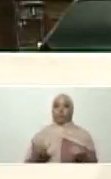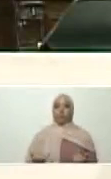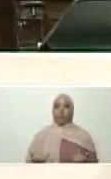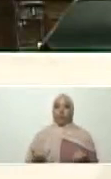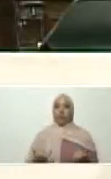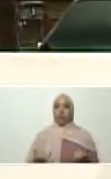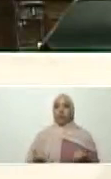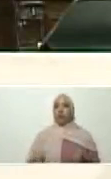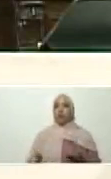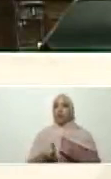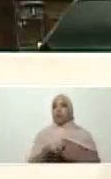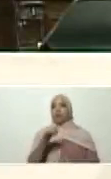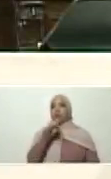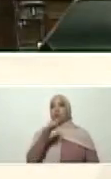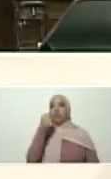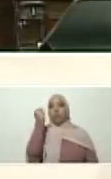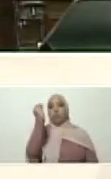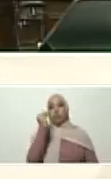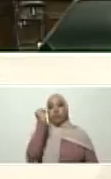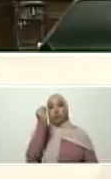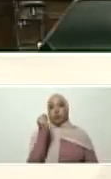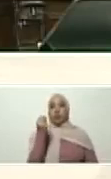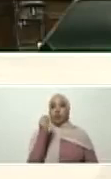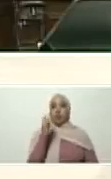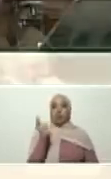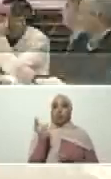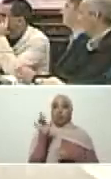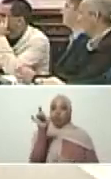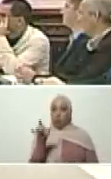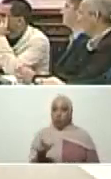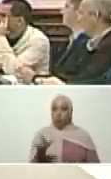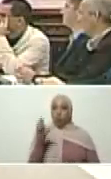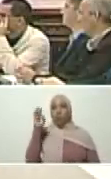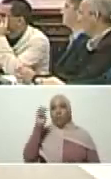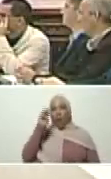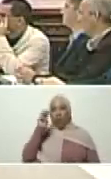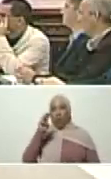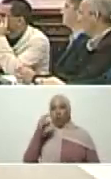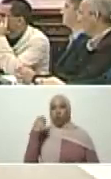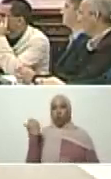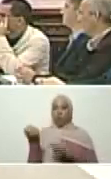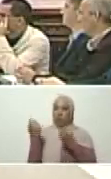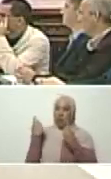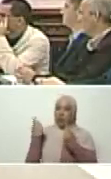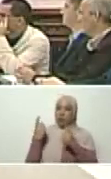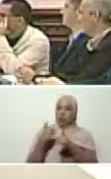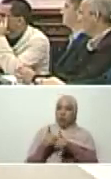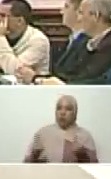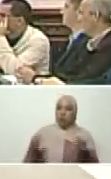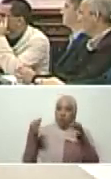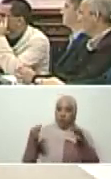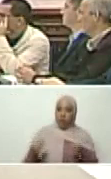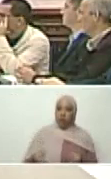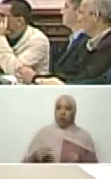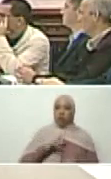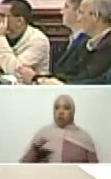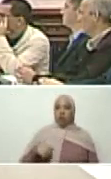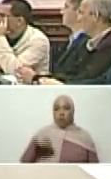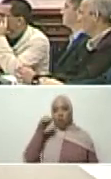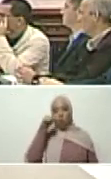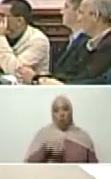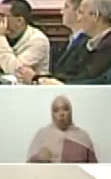Rivero, porque él pensaba mucho todos estos temas. Para que nosotros tengamos una democracia verdadera, para que nuestro pueblo no